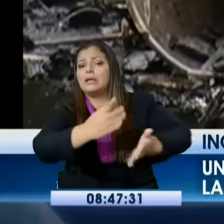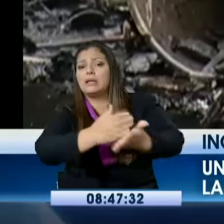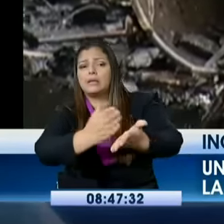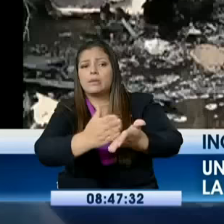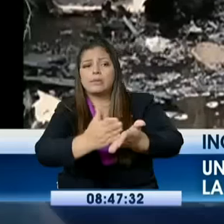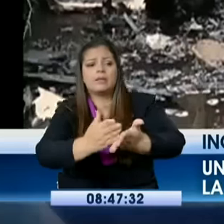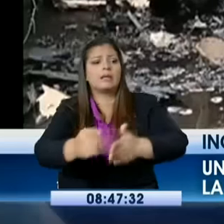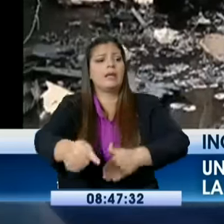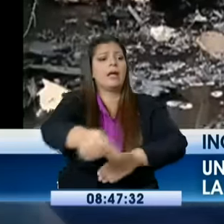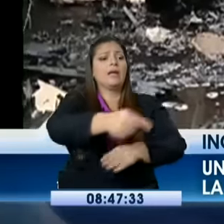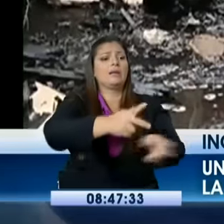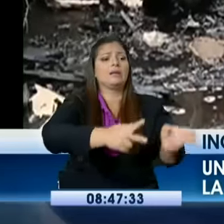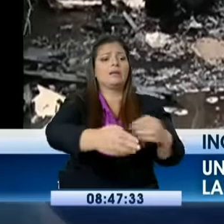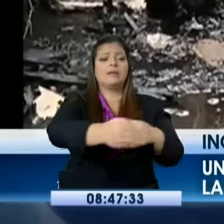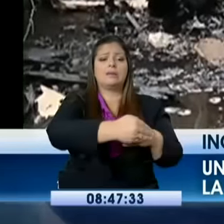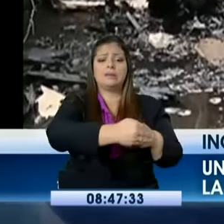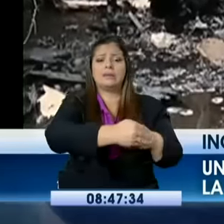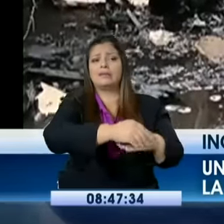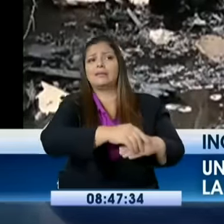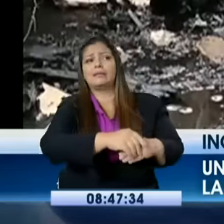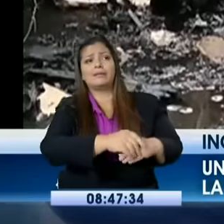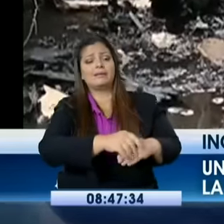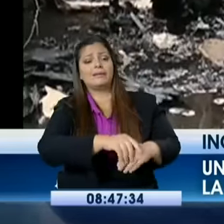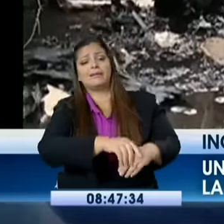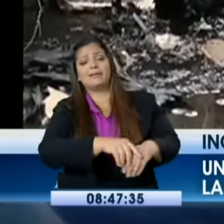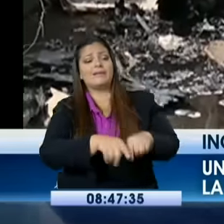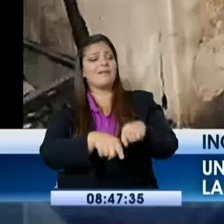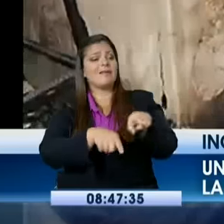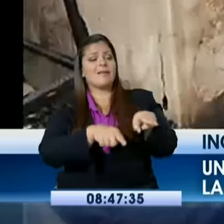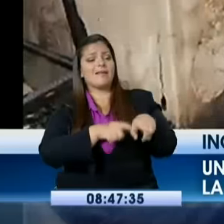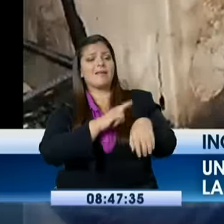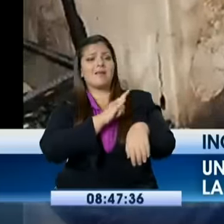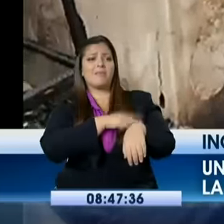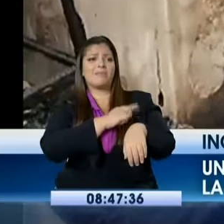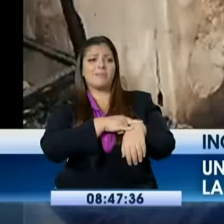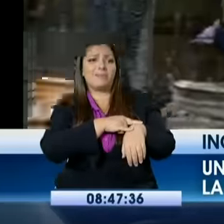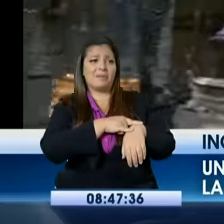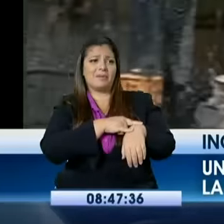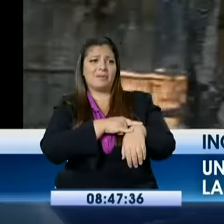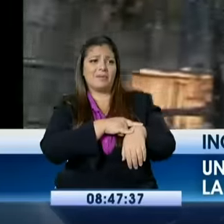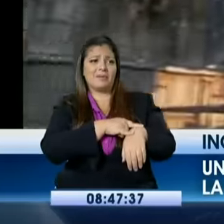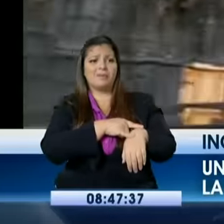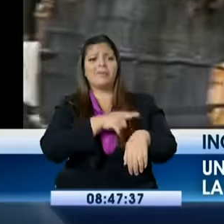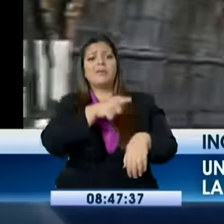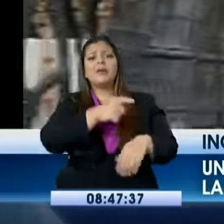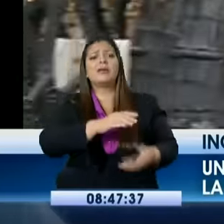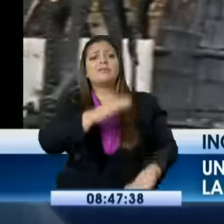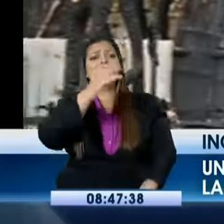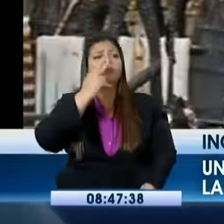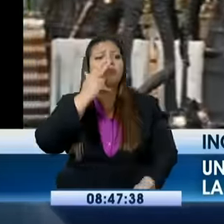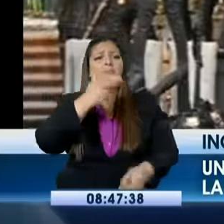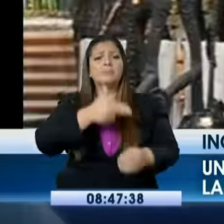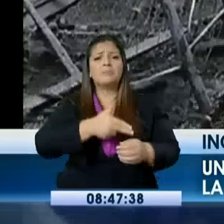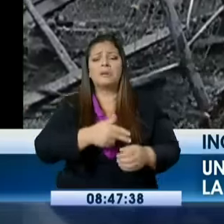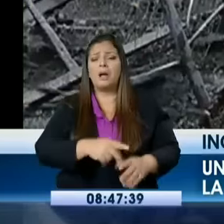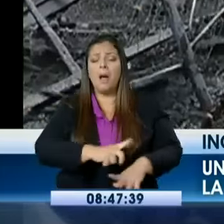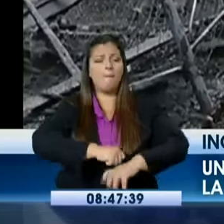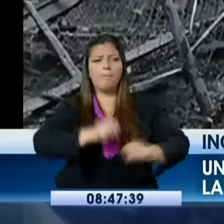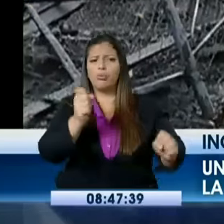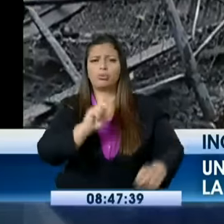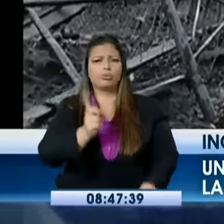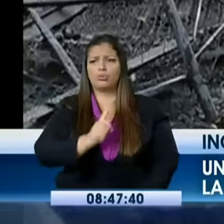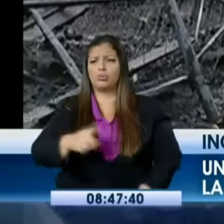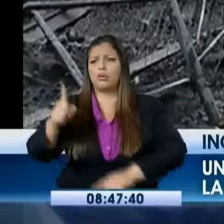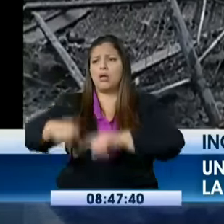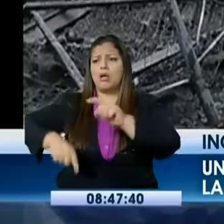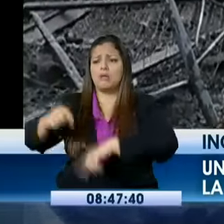soquete ahí. Aquí era el baño y este era el cuarto de mis hijos. Allá estaba el tanque de gas, pero no sé, los vecinos me ayudaron. No explotó el tanque de gas.